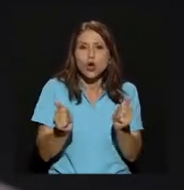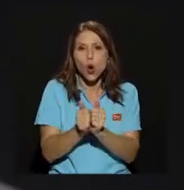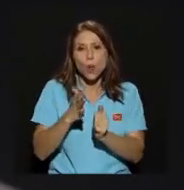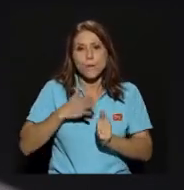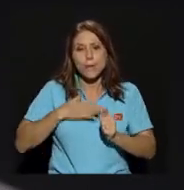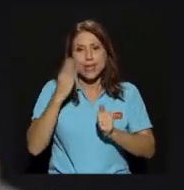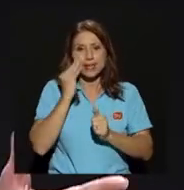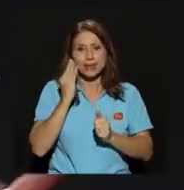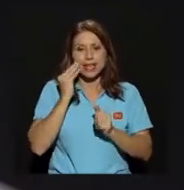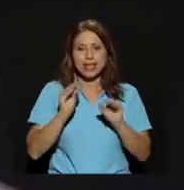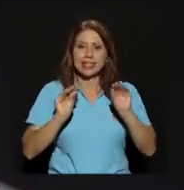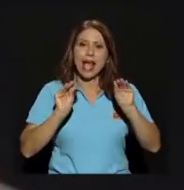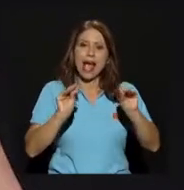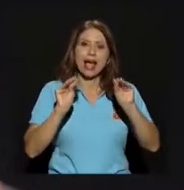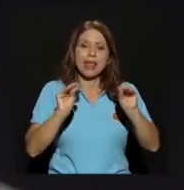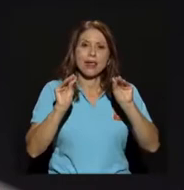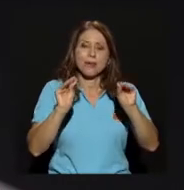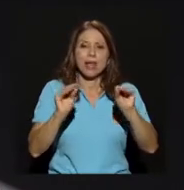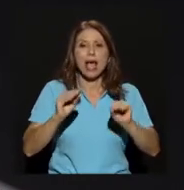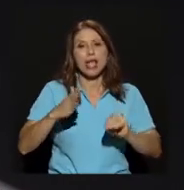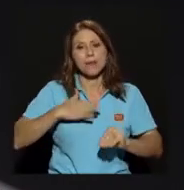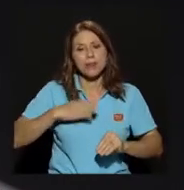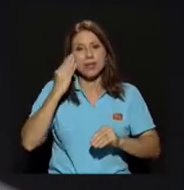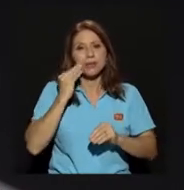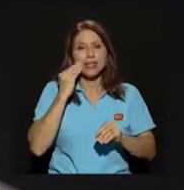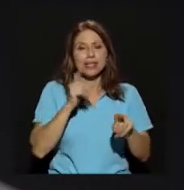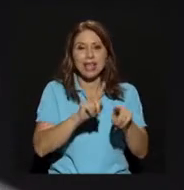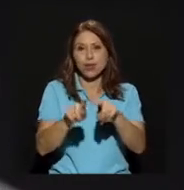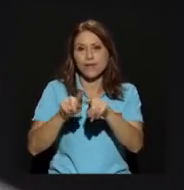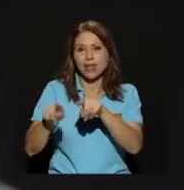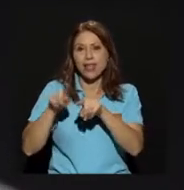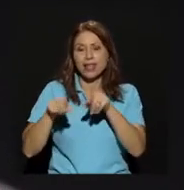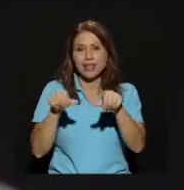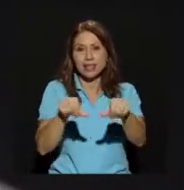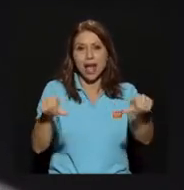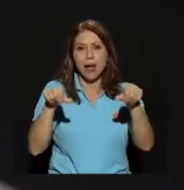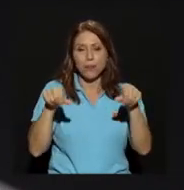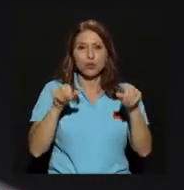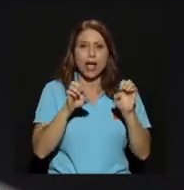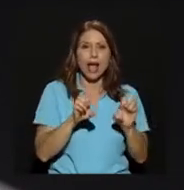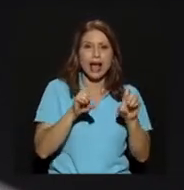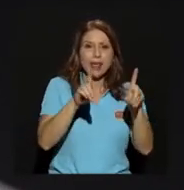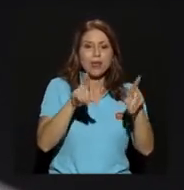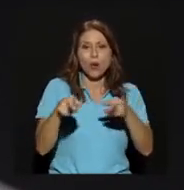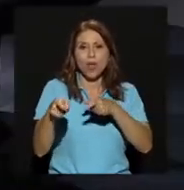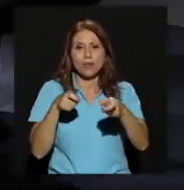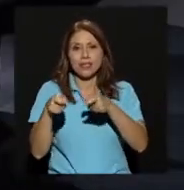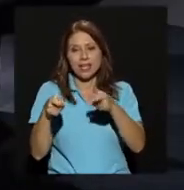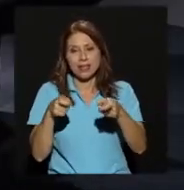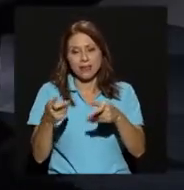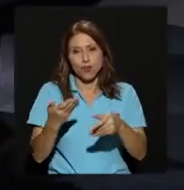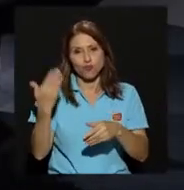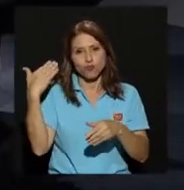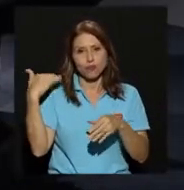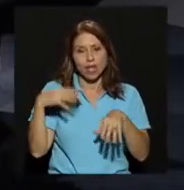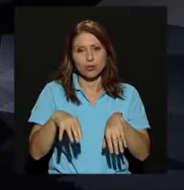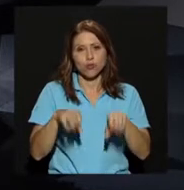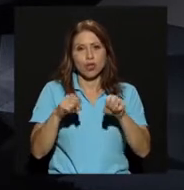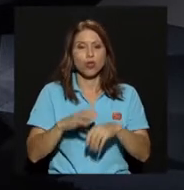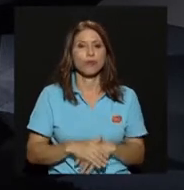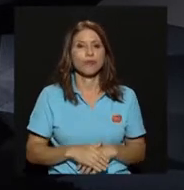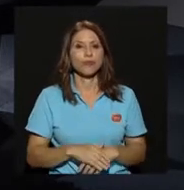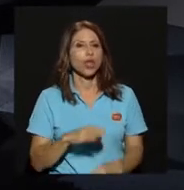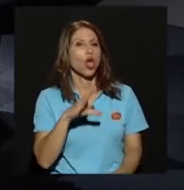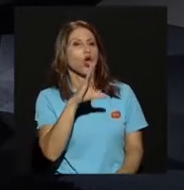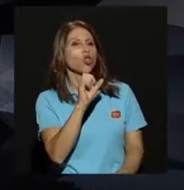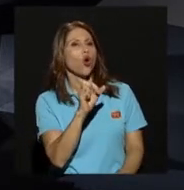y mi experiencia en los diferentes campos de digamos, académicos administrativos que he asumido. Don Carlos, un poco la